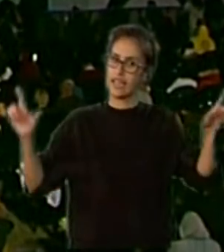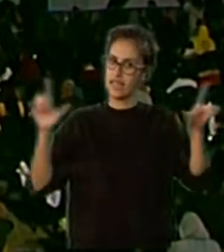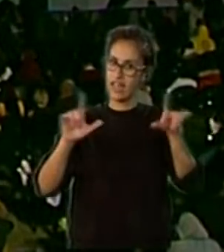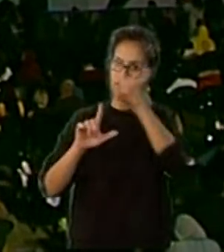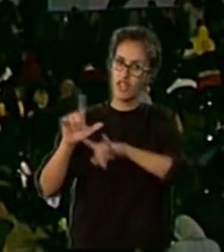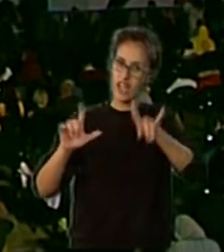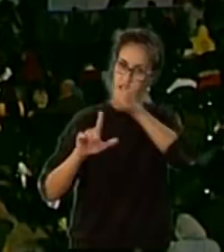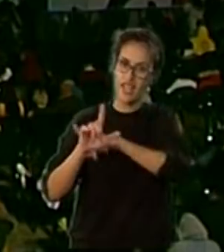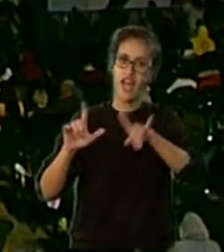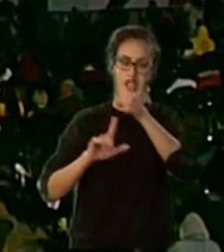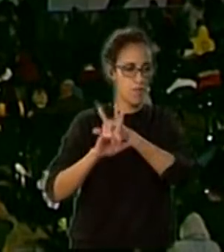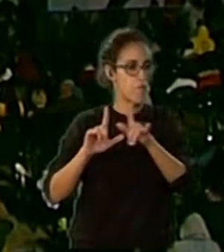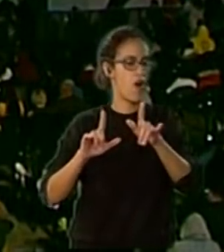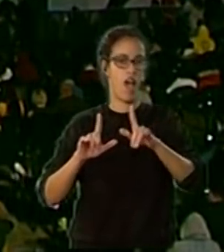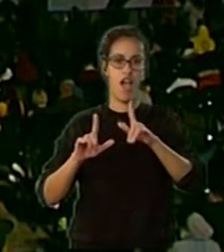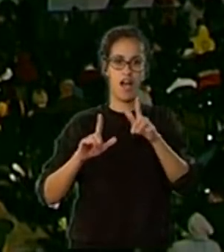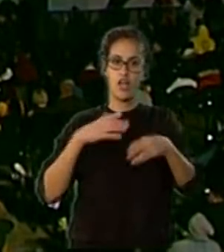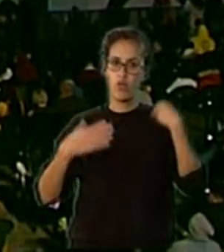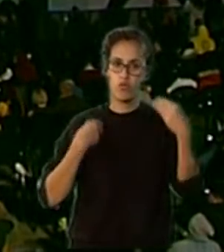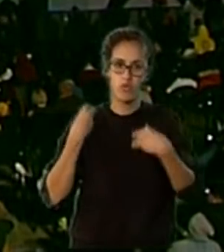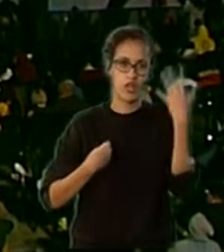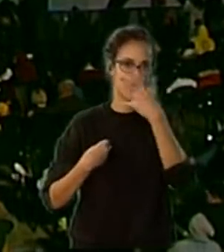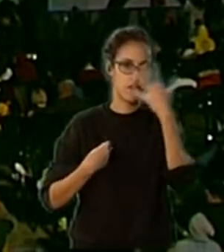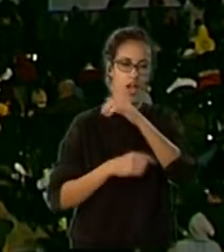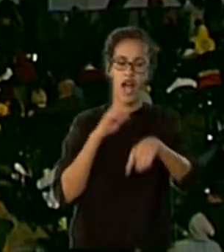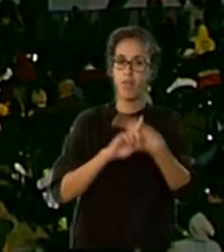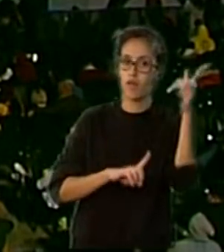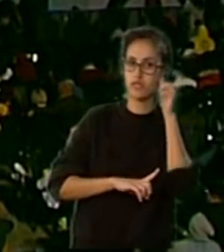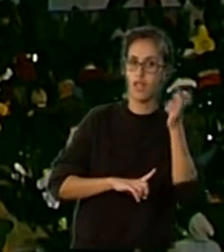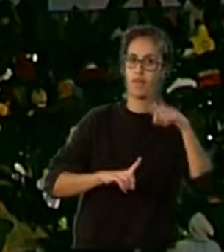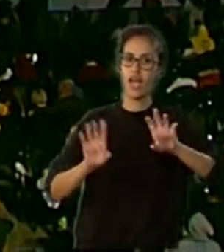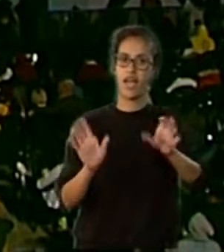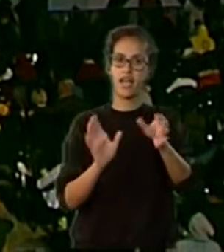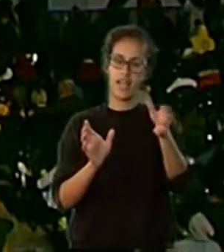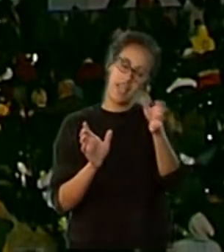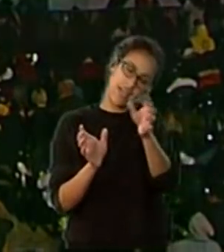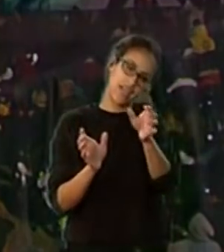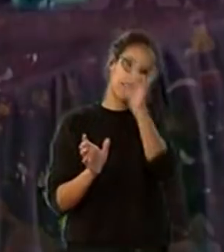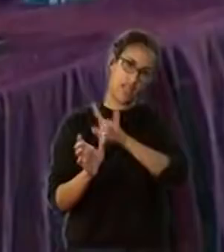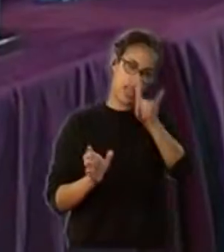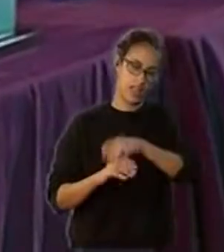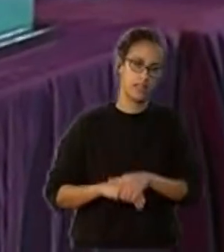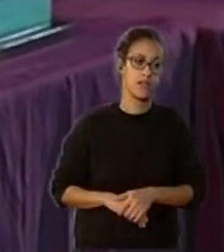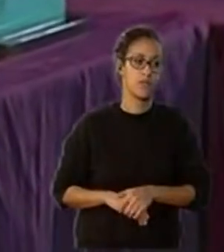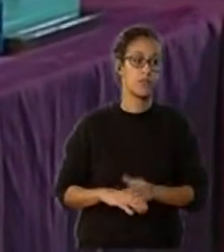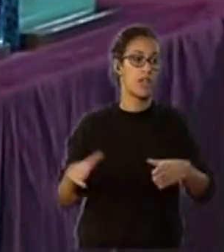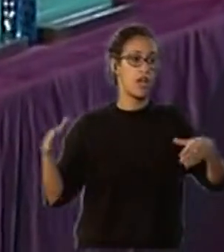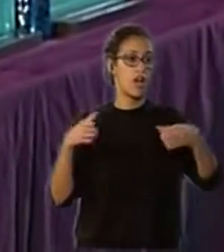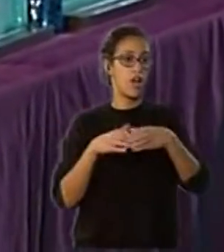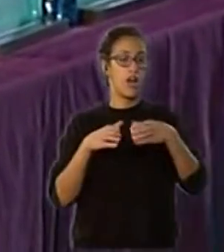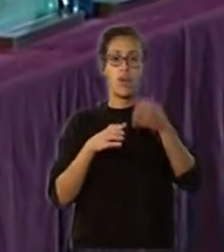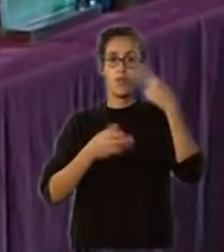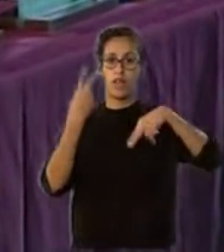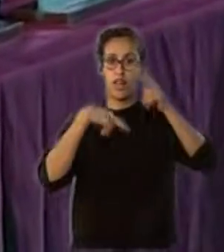final también vamos a poder escucharla a través de Canaria Radio. Y que a despistada el tiempo le va